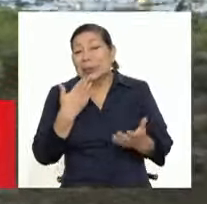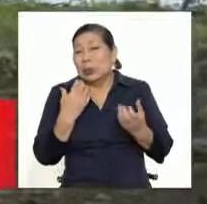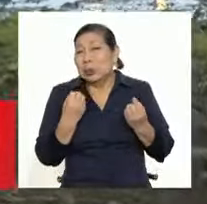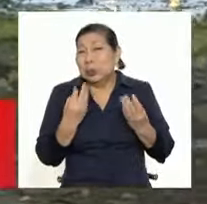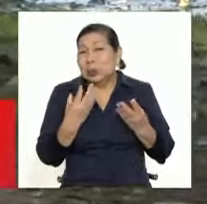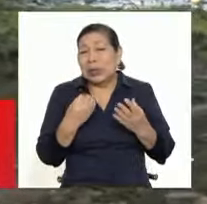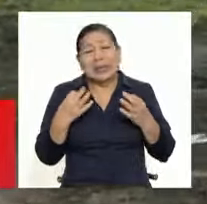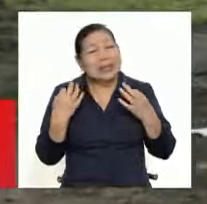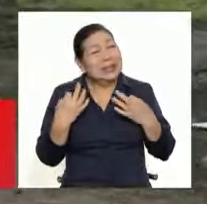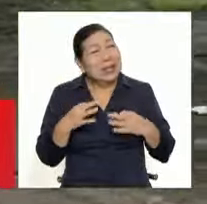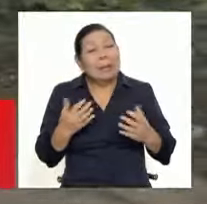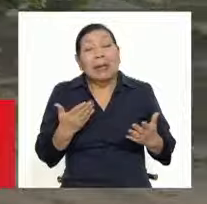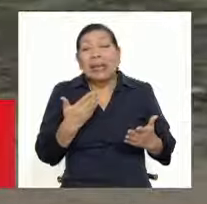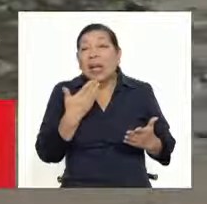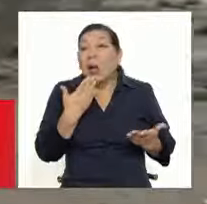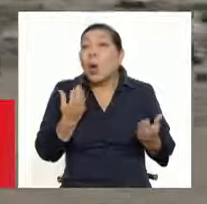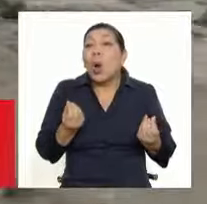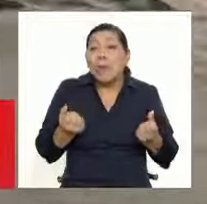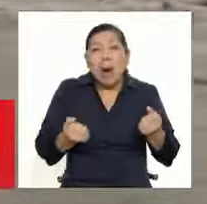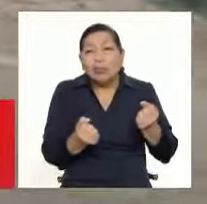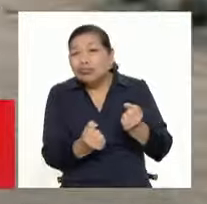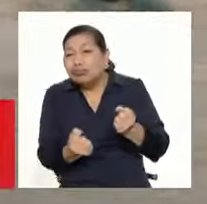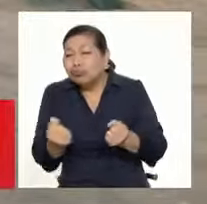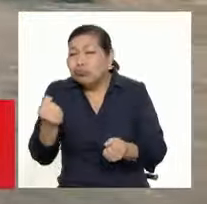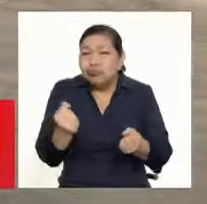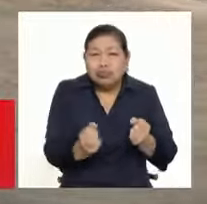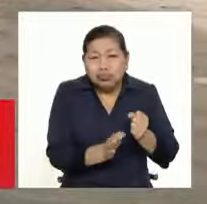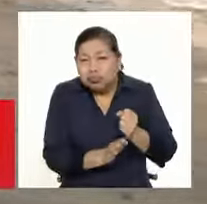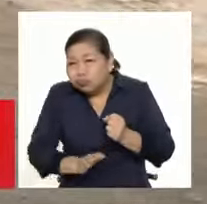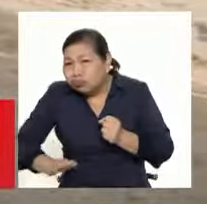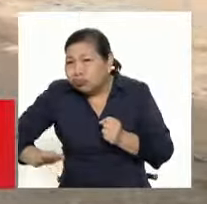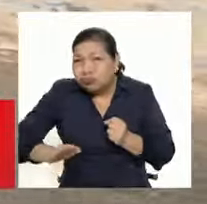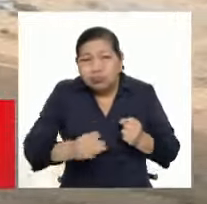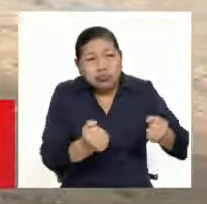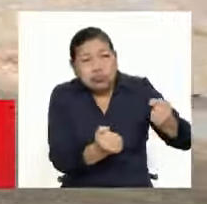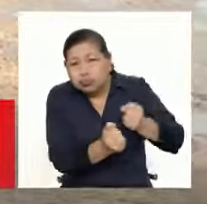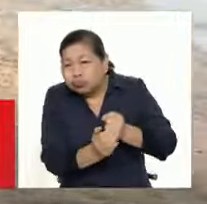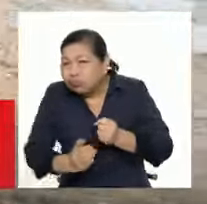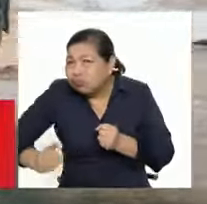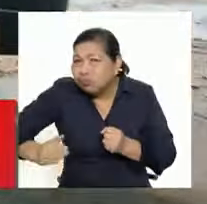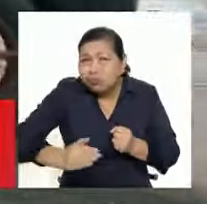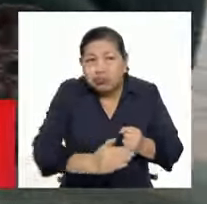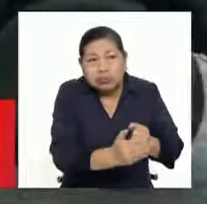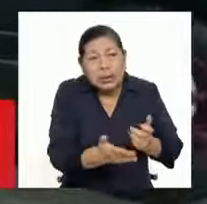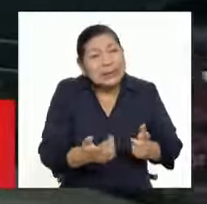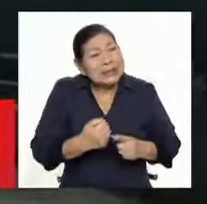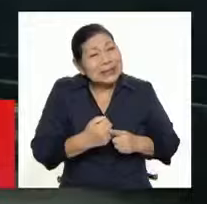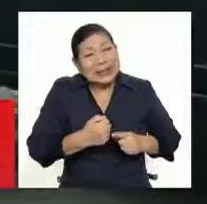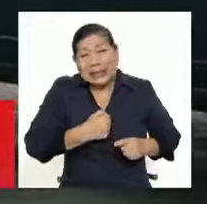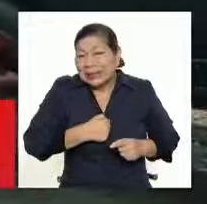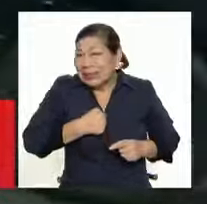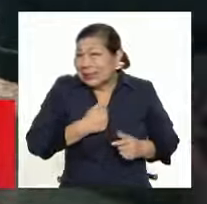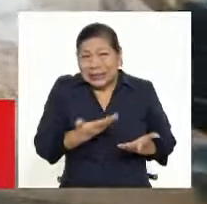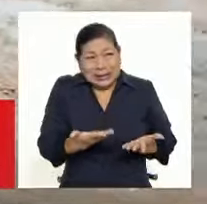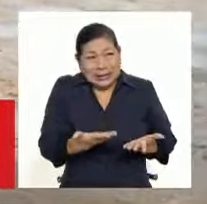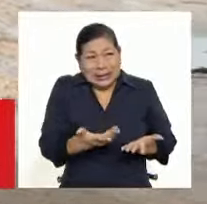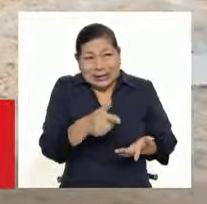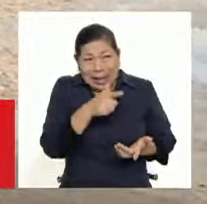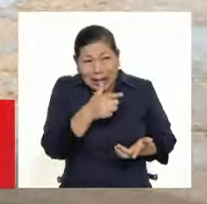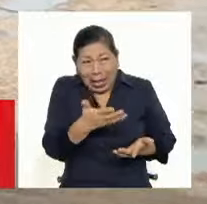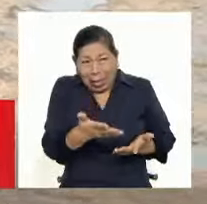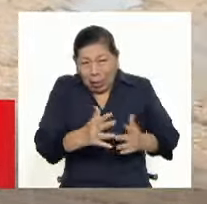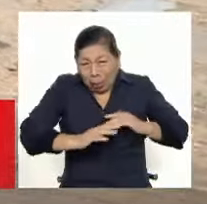bastante usual y ellos tienen que tomar esta medida, desviarse del camino porque la vía lamentablemente se encuentra en